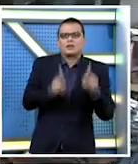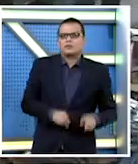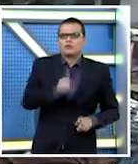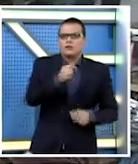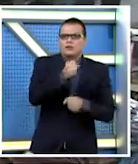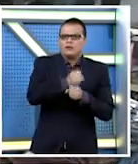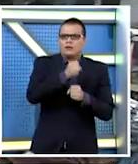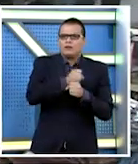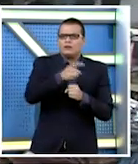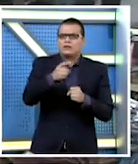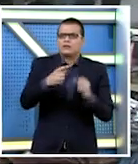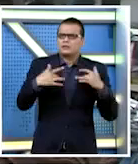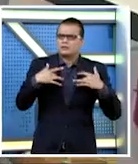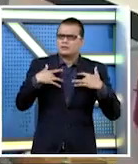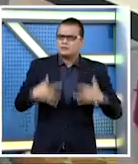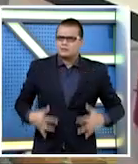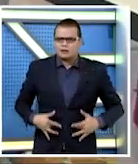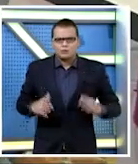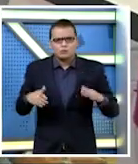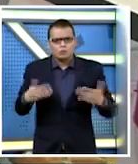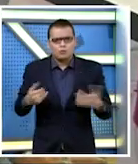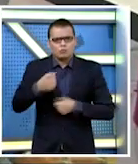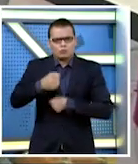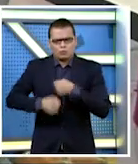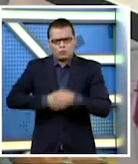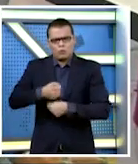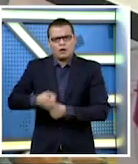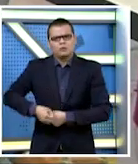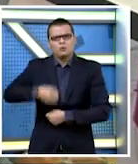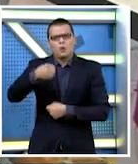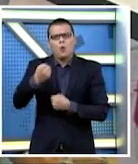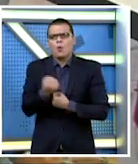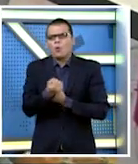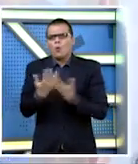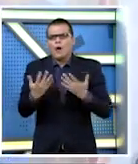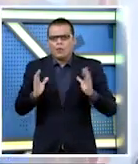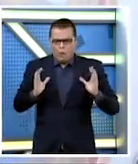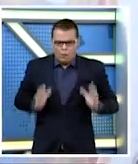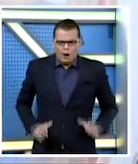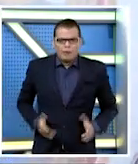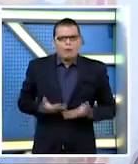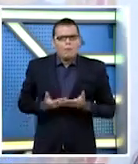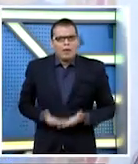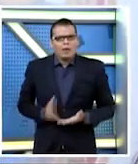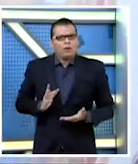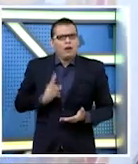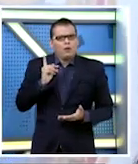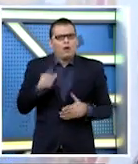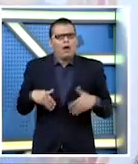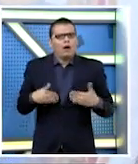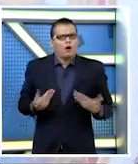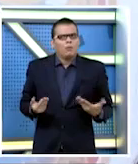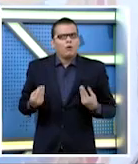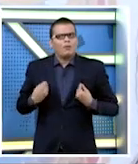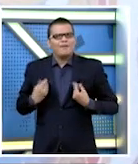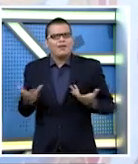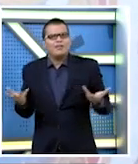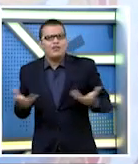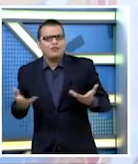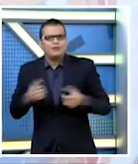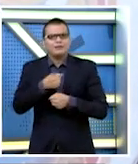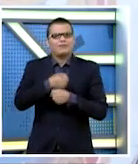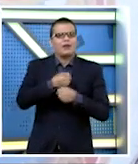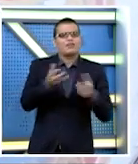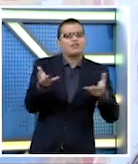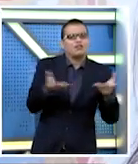trabajadores. Condiciones como la edad, la morbilidad, condiciones de dónde viven, en dónde trabajan, cuál es su medio de